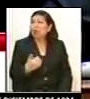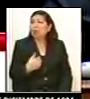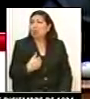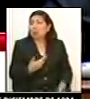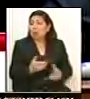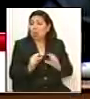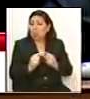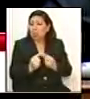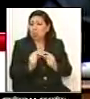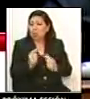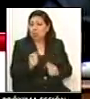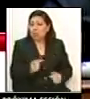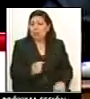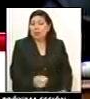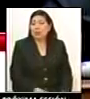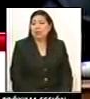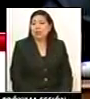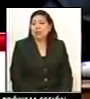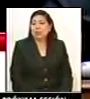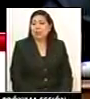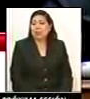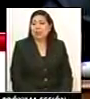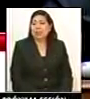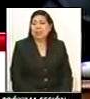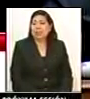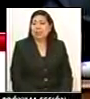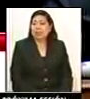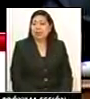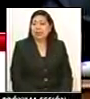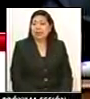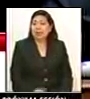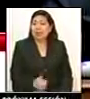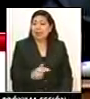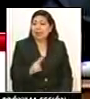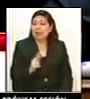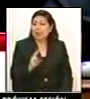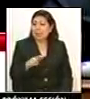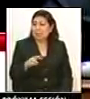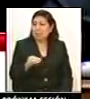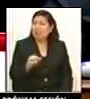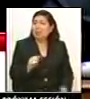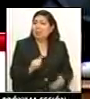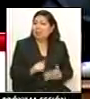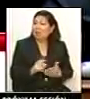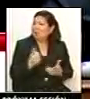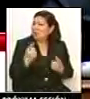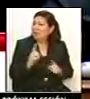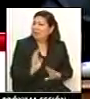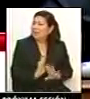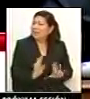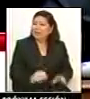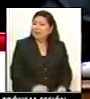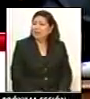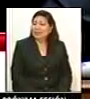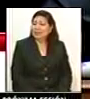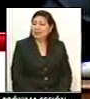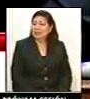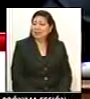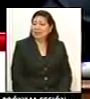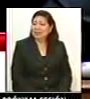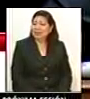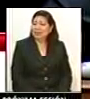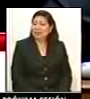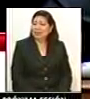un grupo de congresistas, me ha pedido la interrupción a la congresista Aramayo, gente que no están de acuerdo. Y